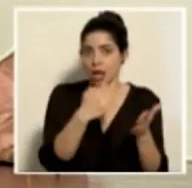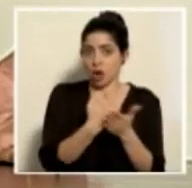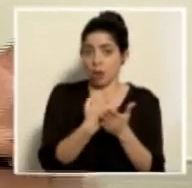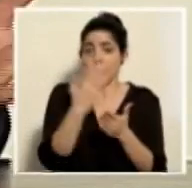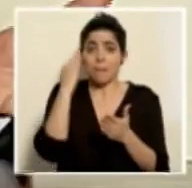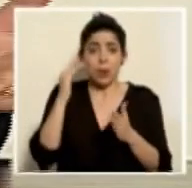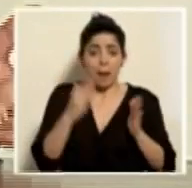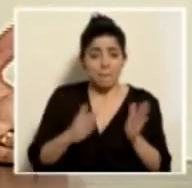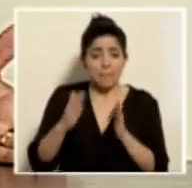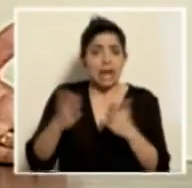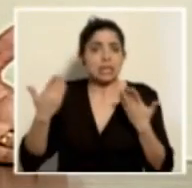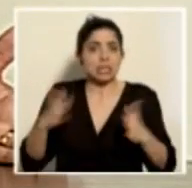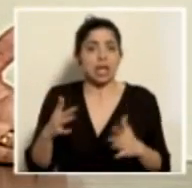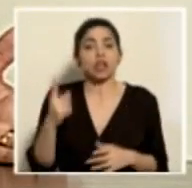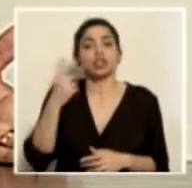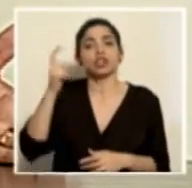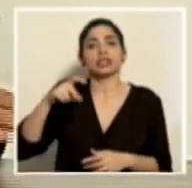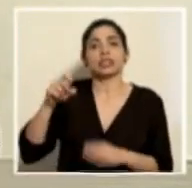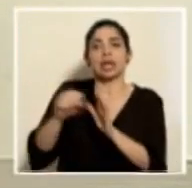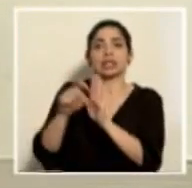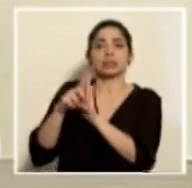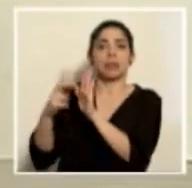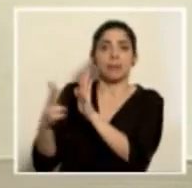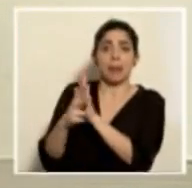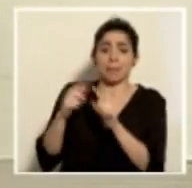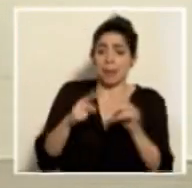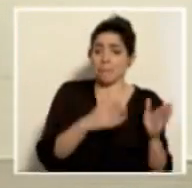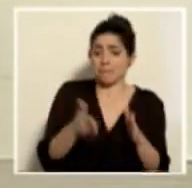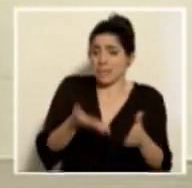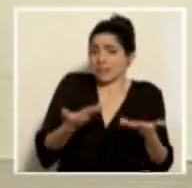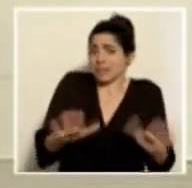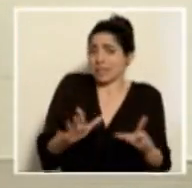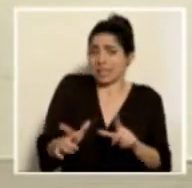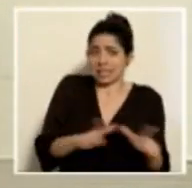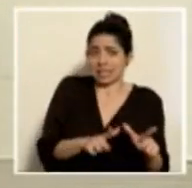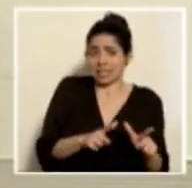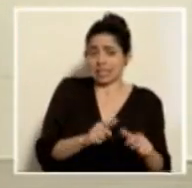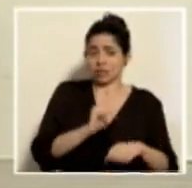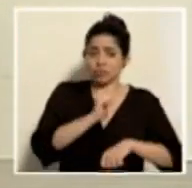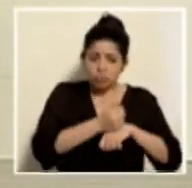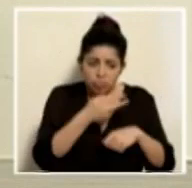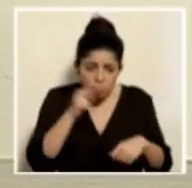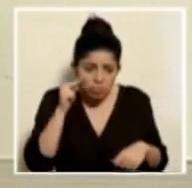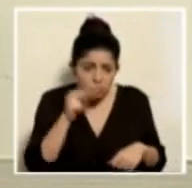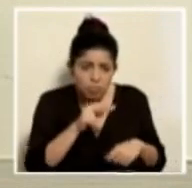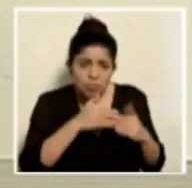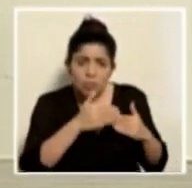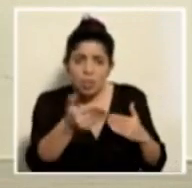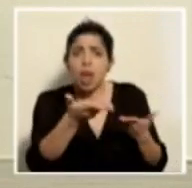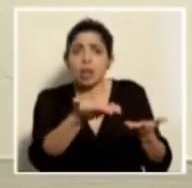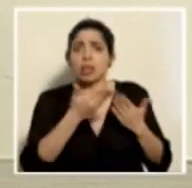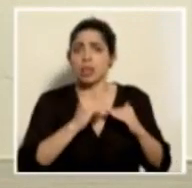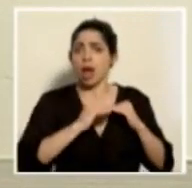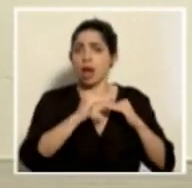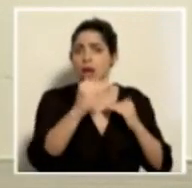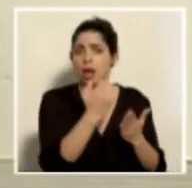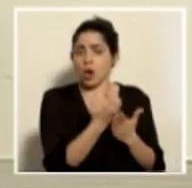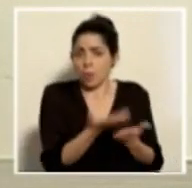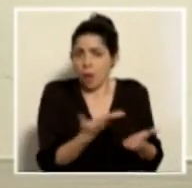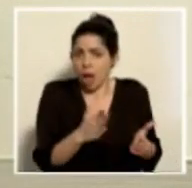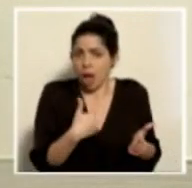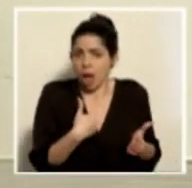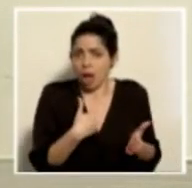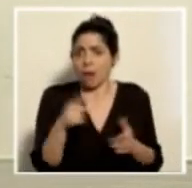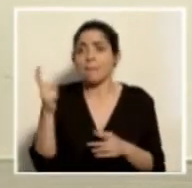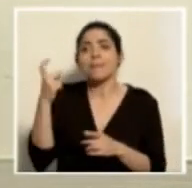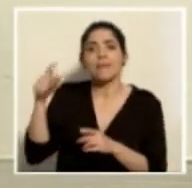está hecha, requiere la aprobación legislativa, pero la ruta está hecha y la estabilidad está puesta. Y para el 2021,